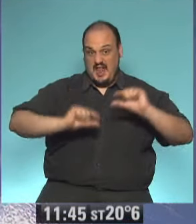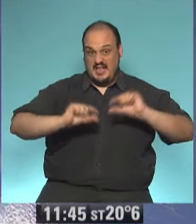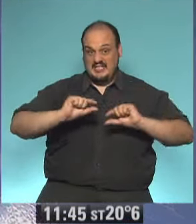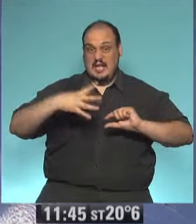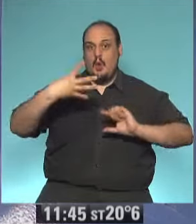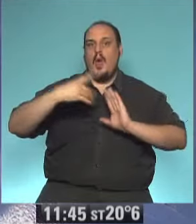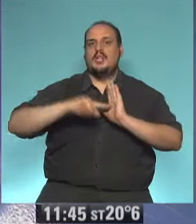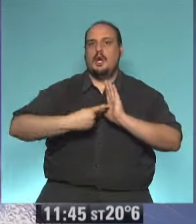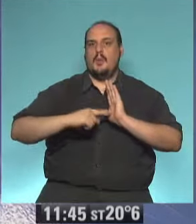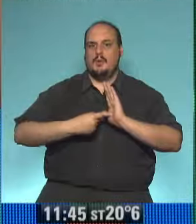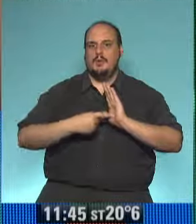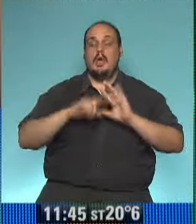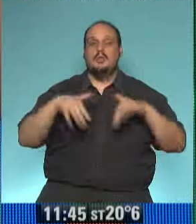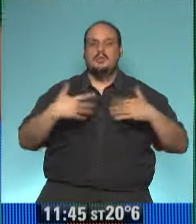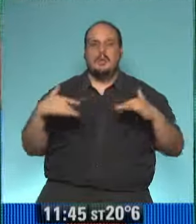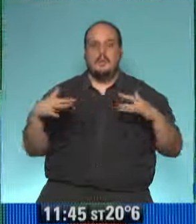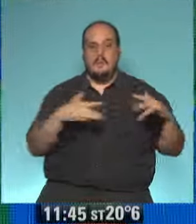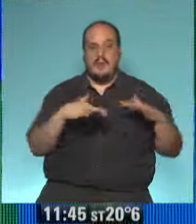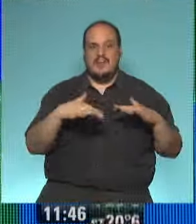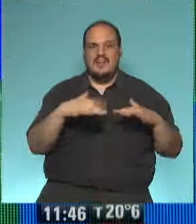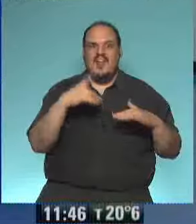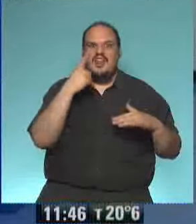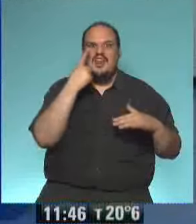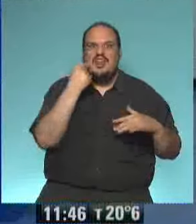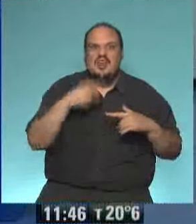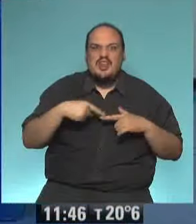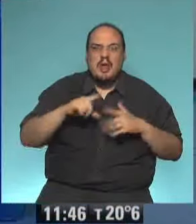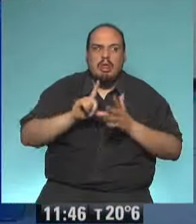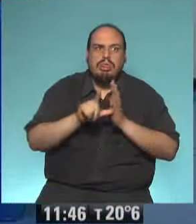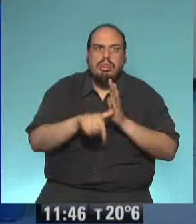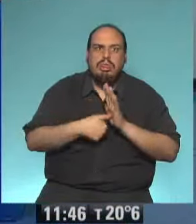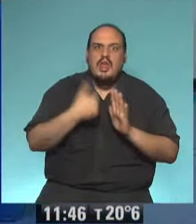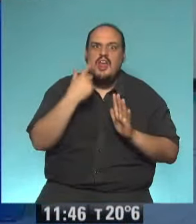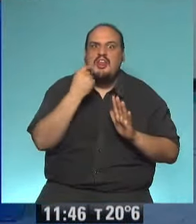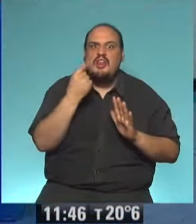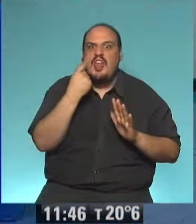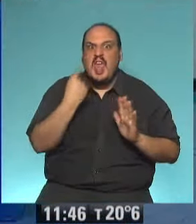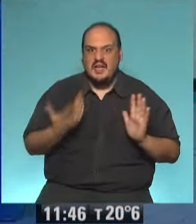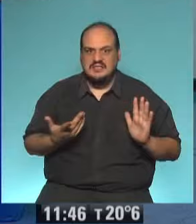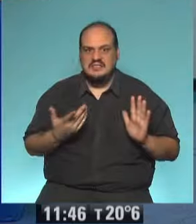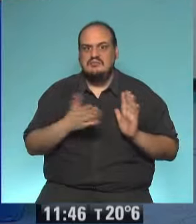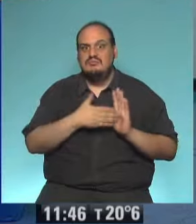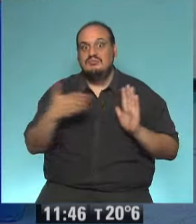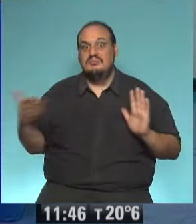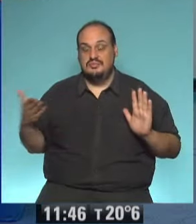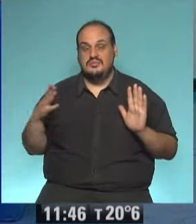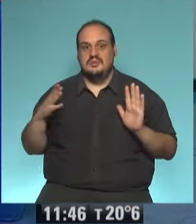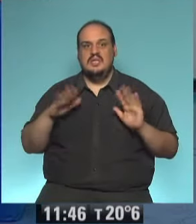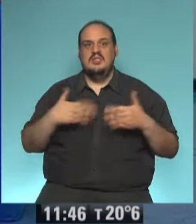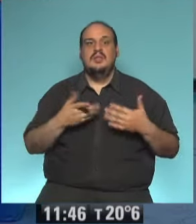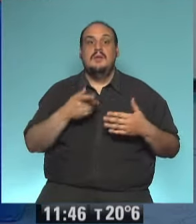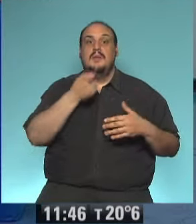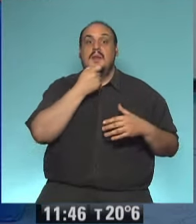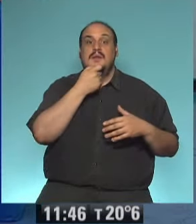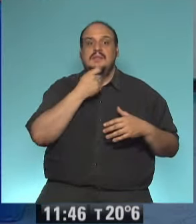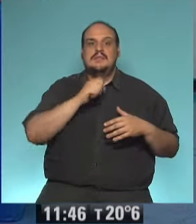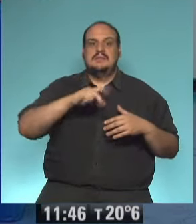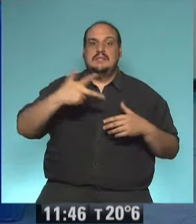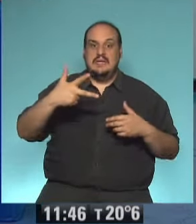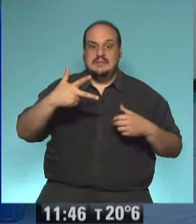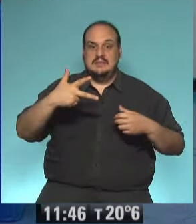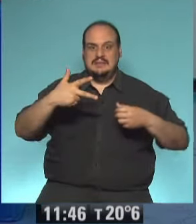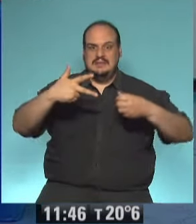los partidos se extendían durante varios días. Claro, porque si vos tenías que tener sí o sí una diferencia de 4, a lo mejor estabas por tener una diferencia de 3 y de